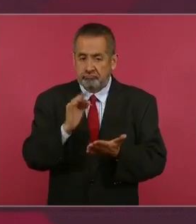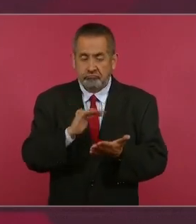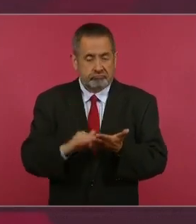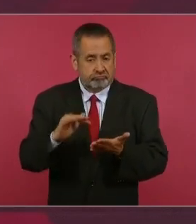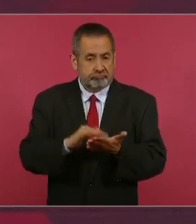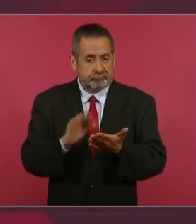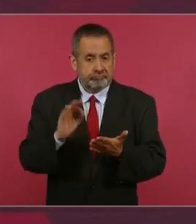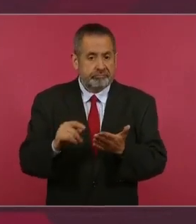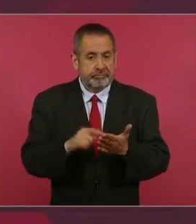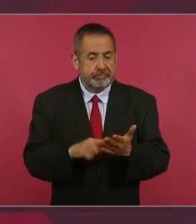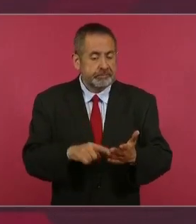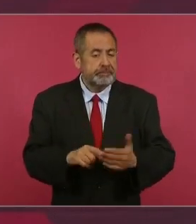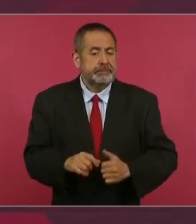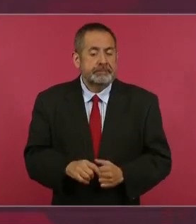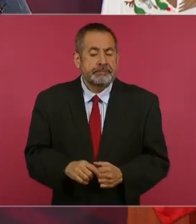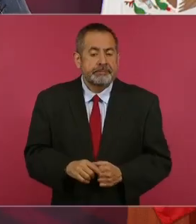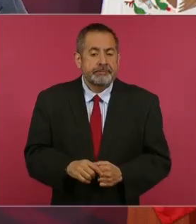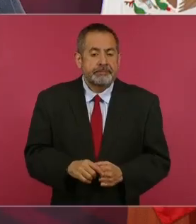porque